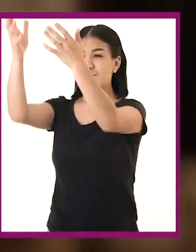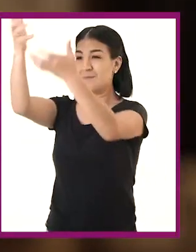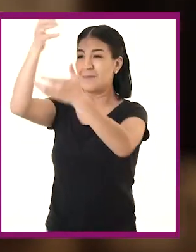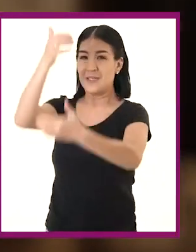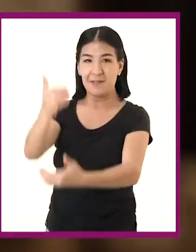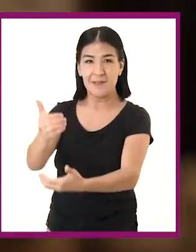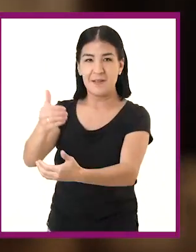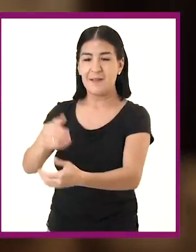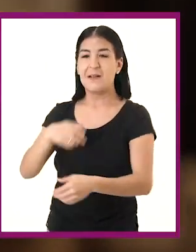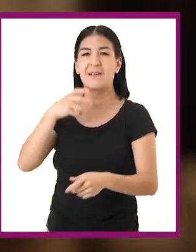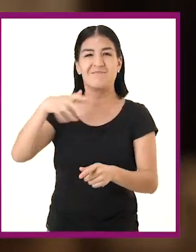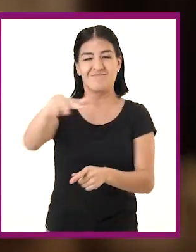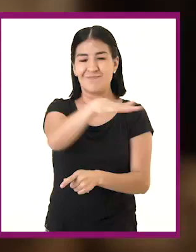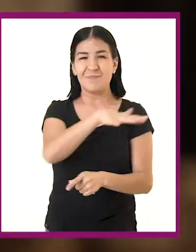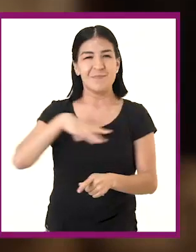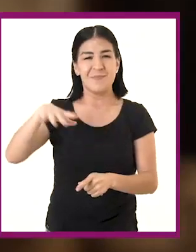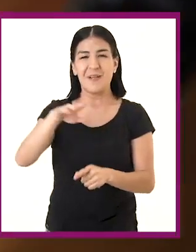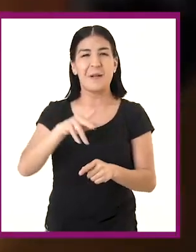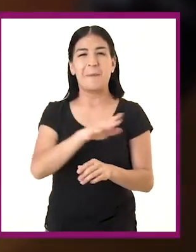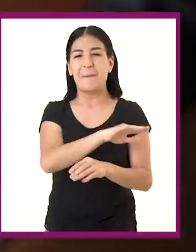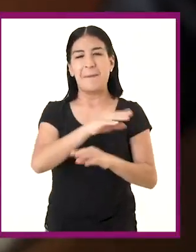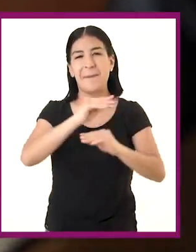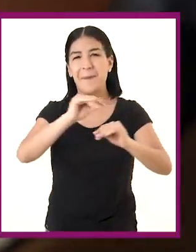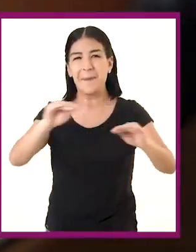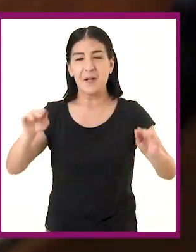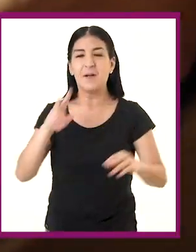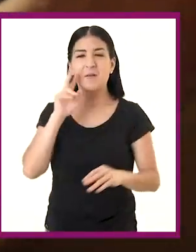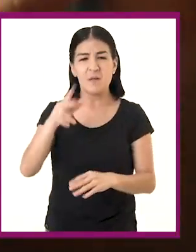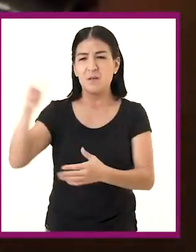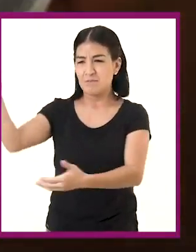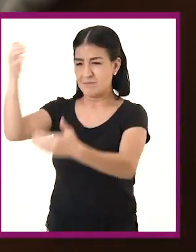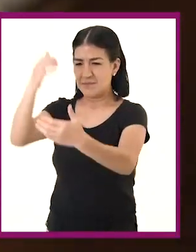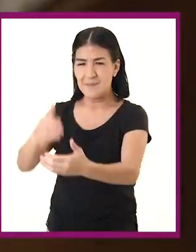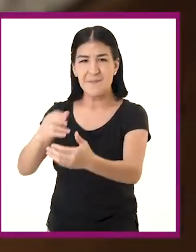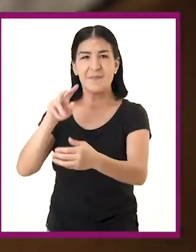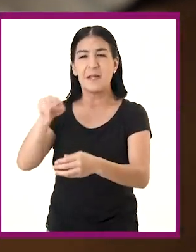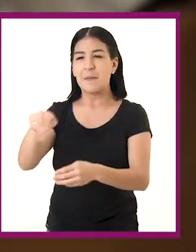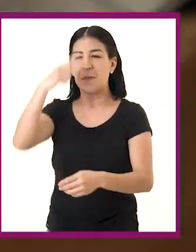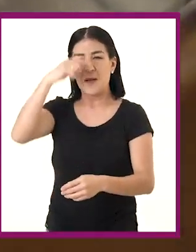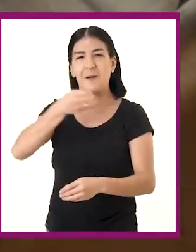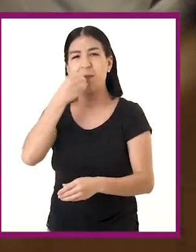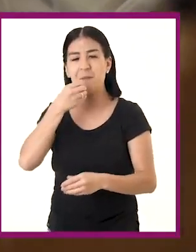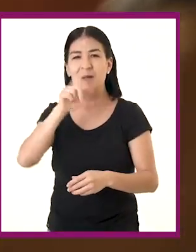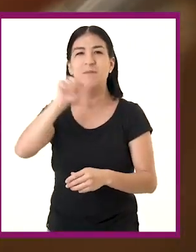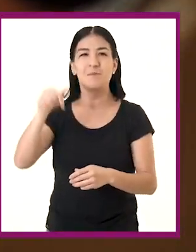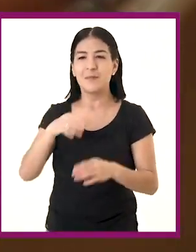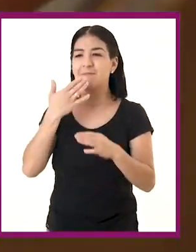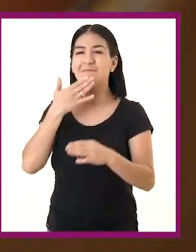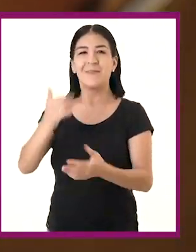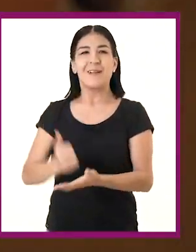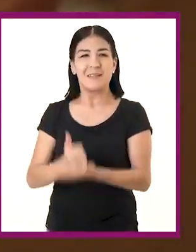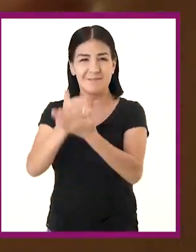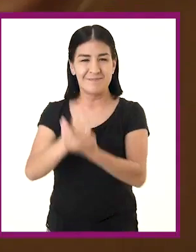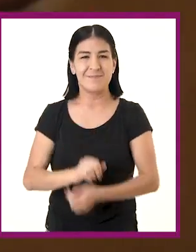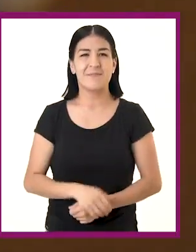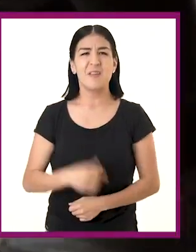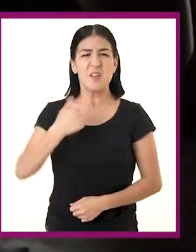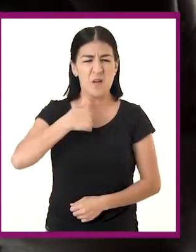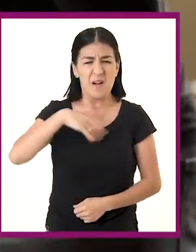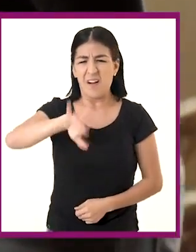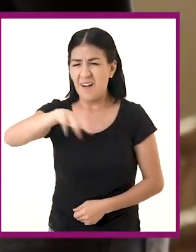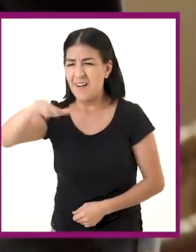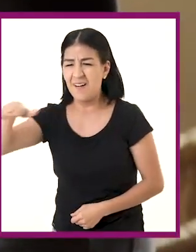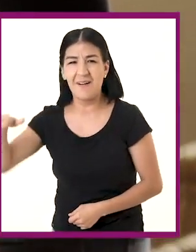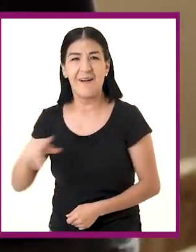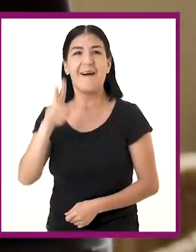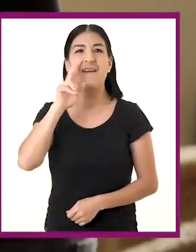hacía milagros en el desierto. Entonces la fui a buscar y pues me